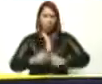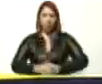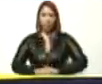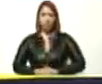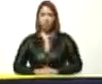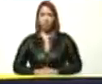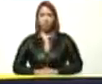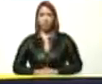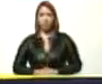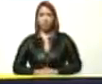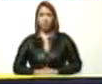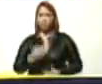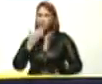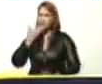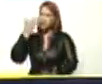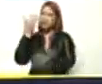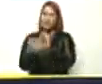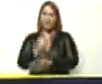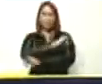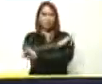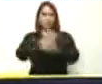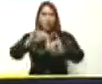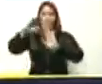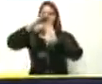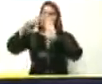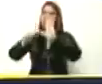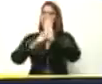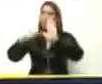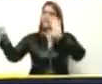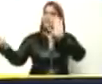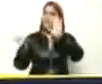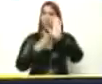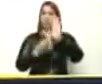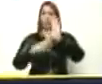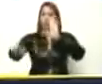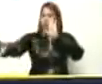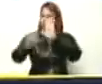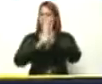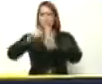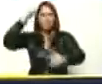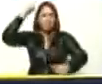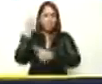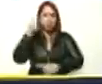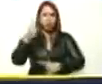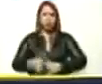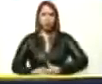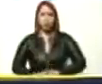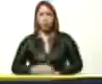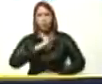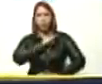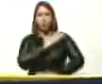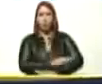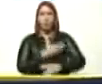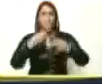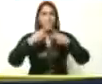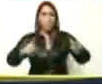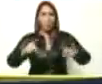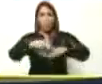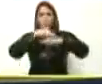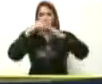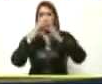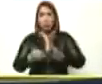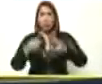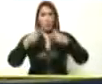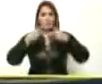y exigir, desde la constitución, desde la legalidad interna, que los poderes públicos, el ministerio